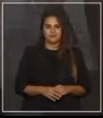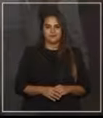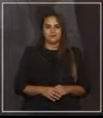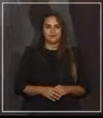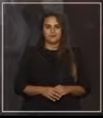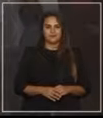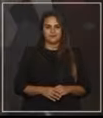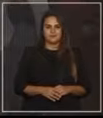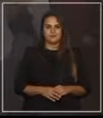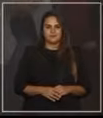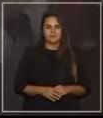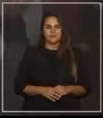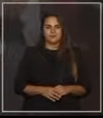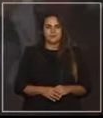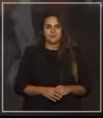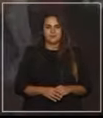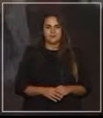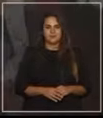Yo...